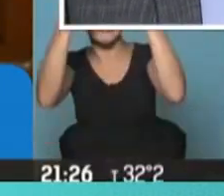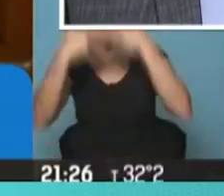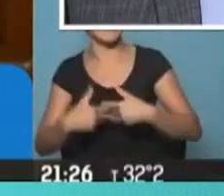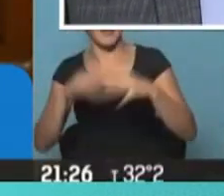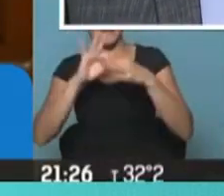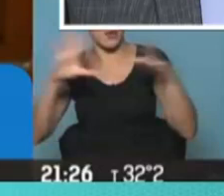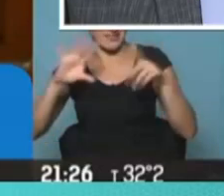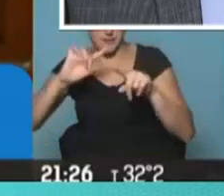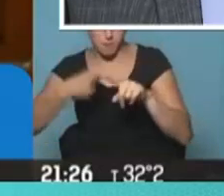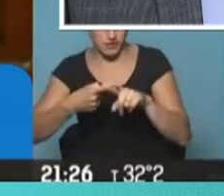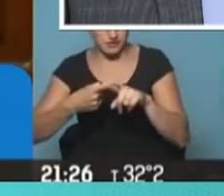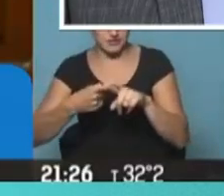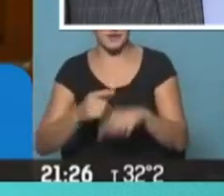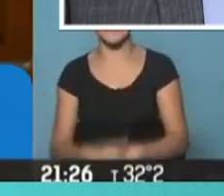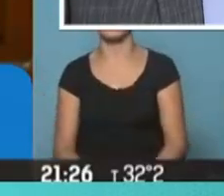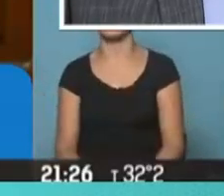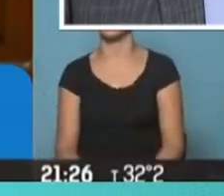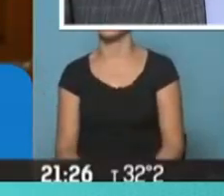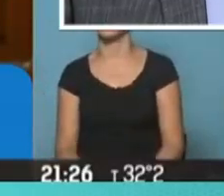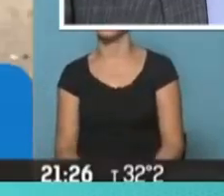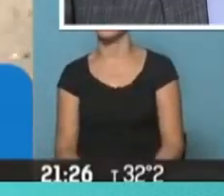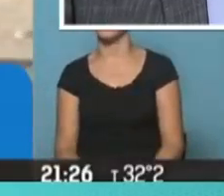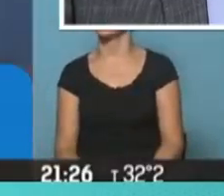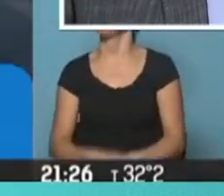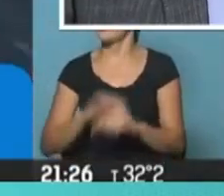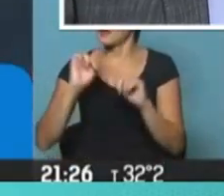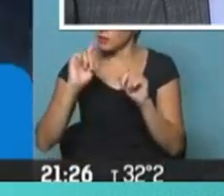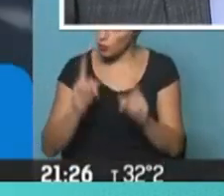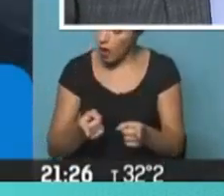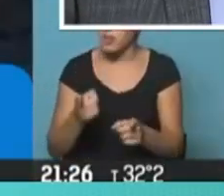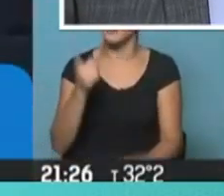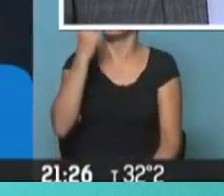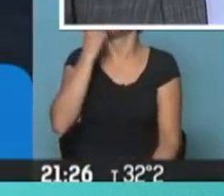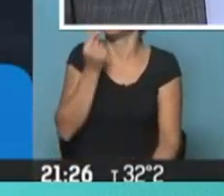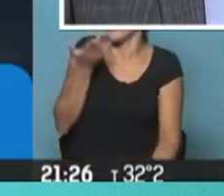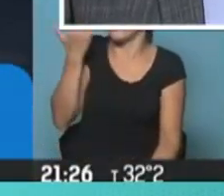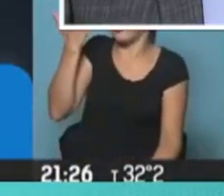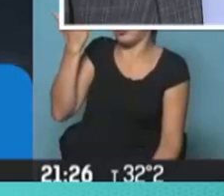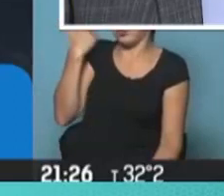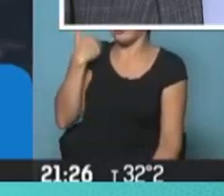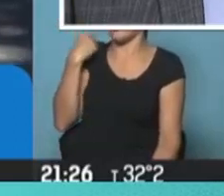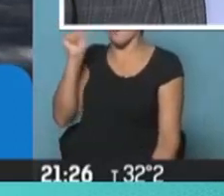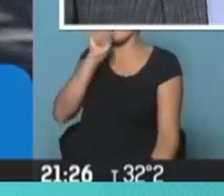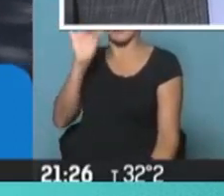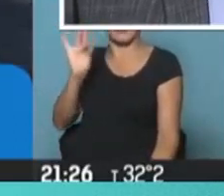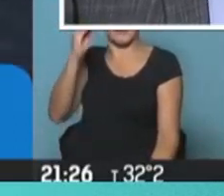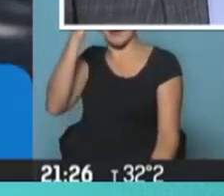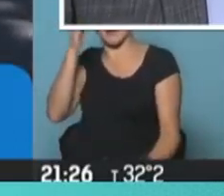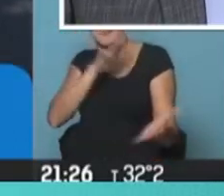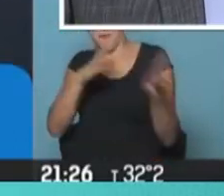político no obstante hemos visto en estos últimos días el día 2 del mes de diciembre